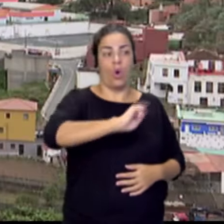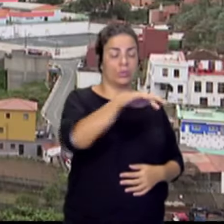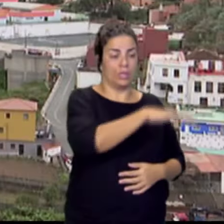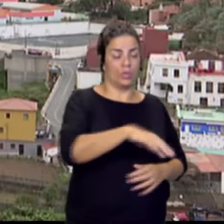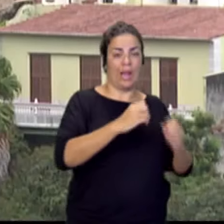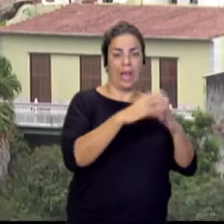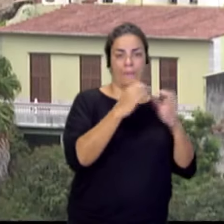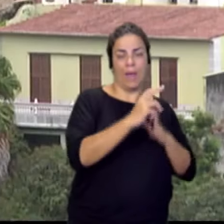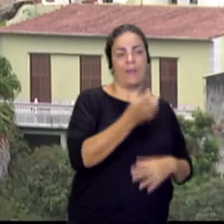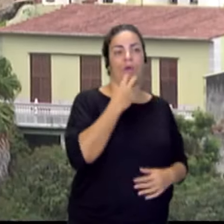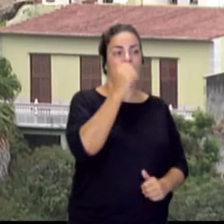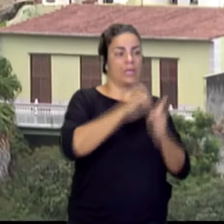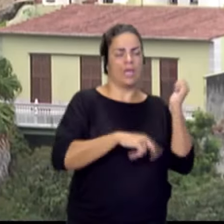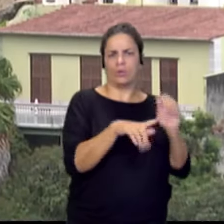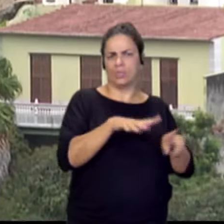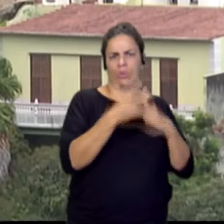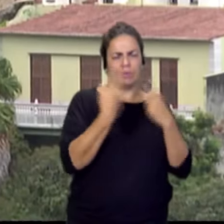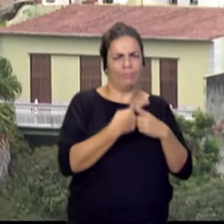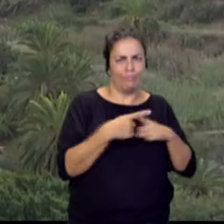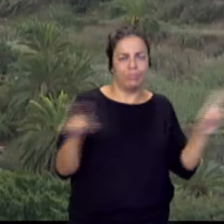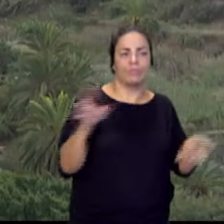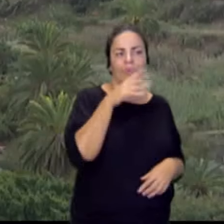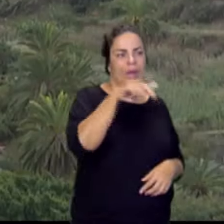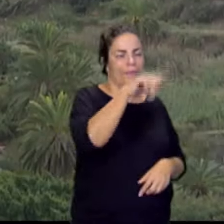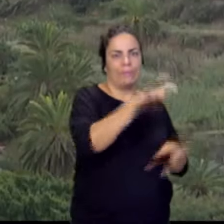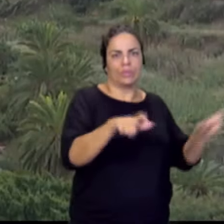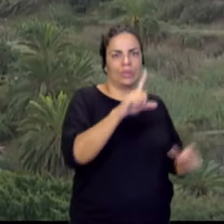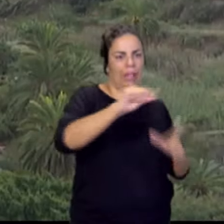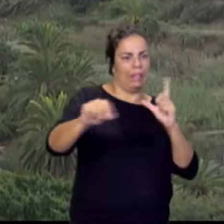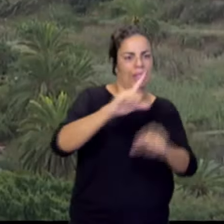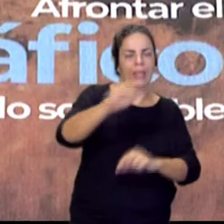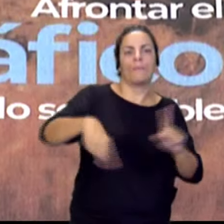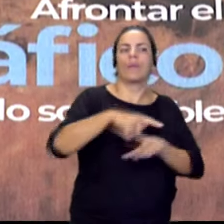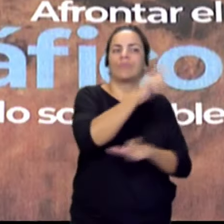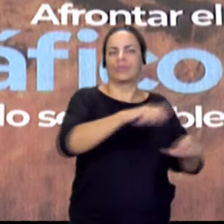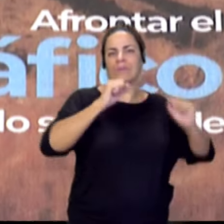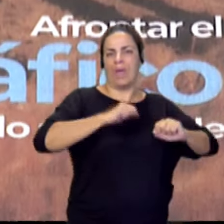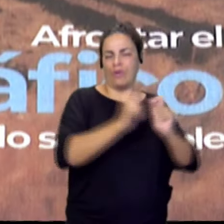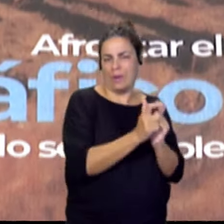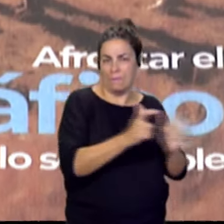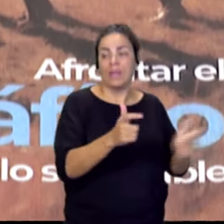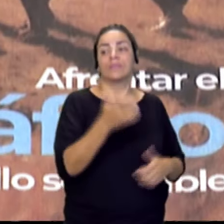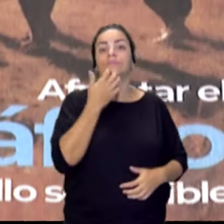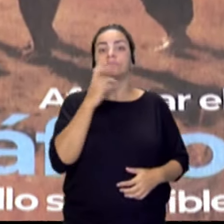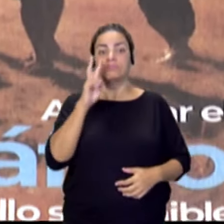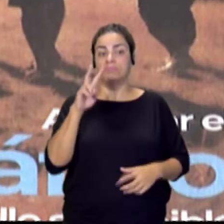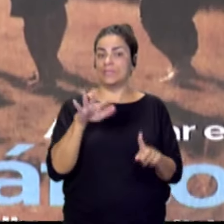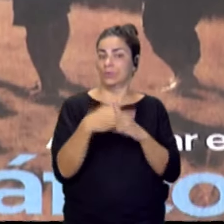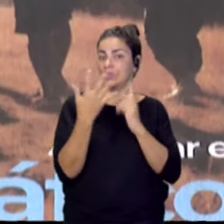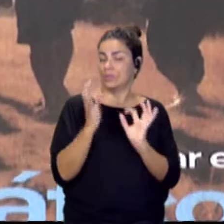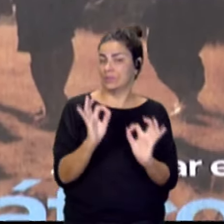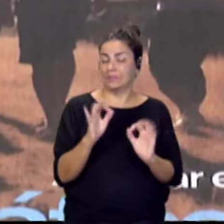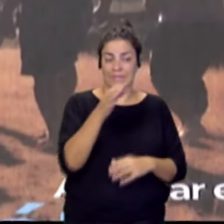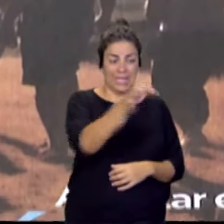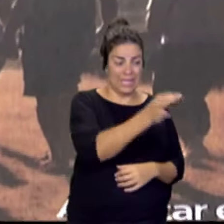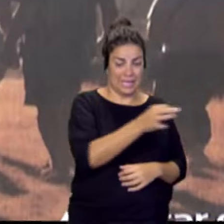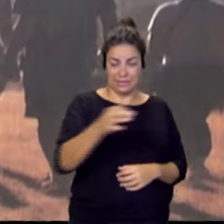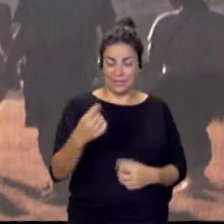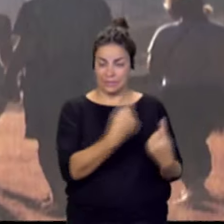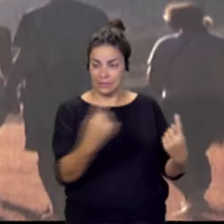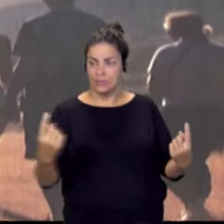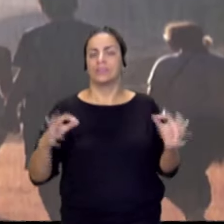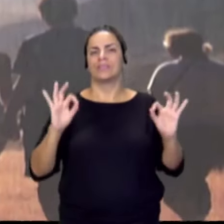La Gomera y El Hierro, afectadas por la despoblación y el envejecimiento. Teniendo en cuenta la situación específica de cada isla, el nuevo plan